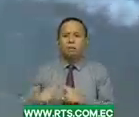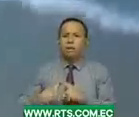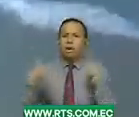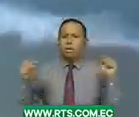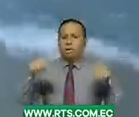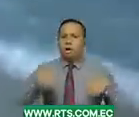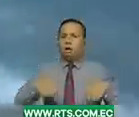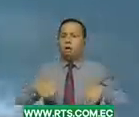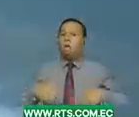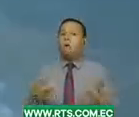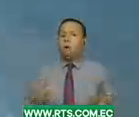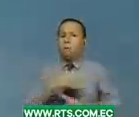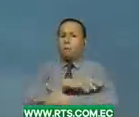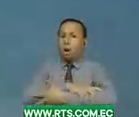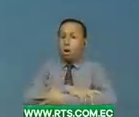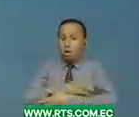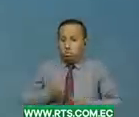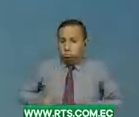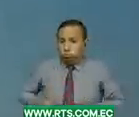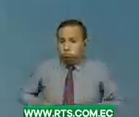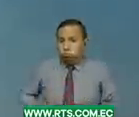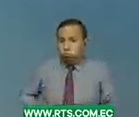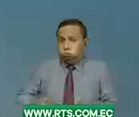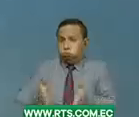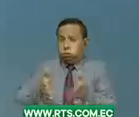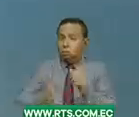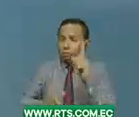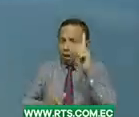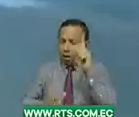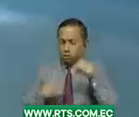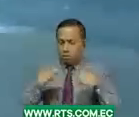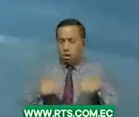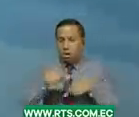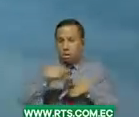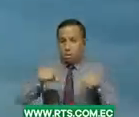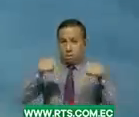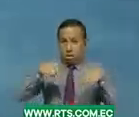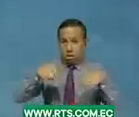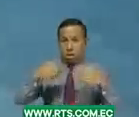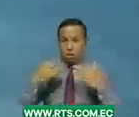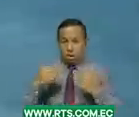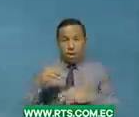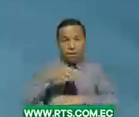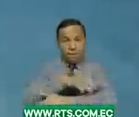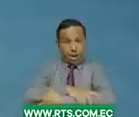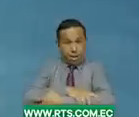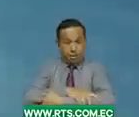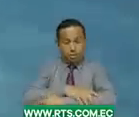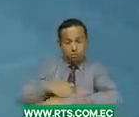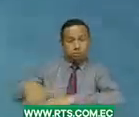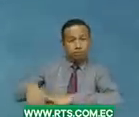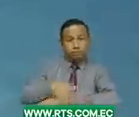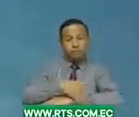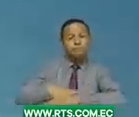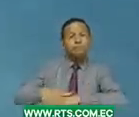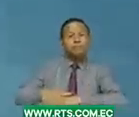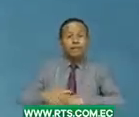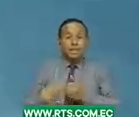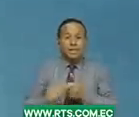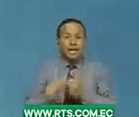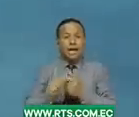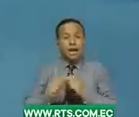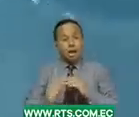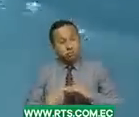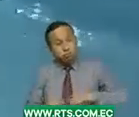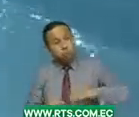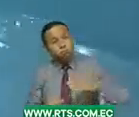exclusivamente del malecón. Sin embargo, en este punto de la ciudad, en este punto de la avenida Malecón, cerca a lo que es el barrio Las Peñas,